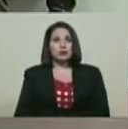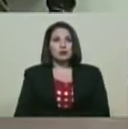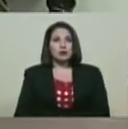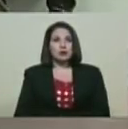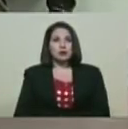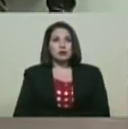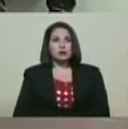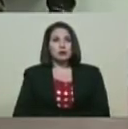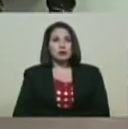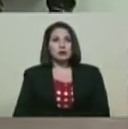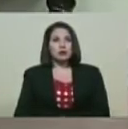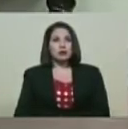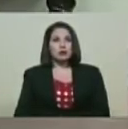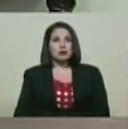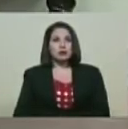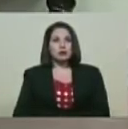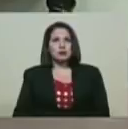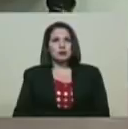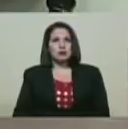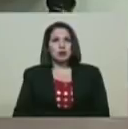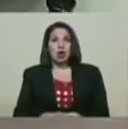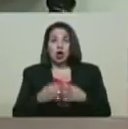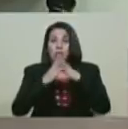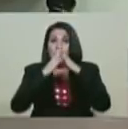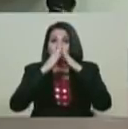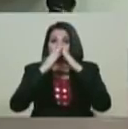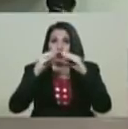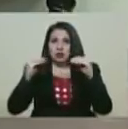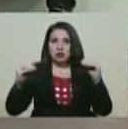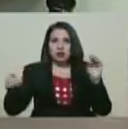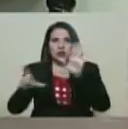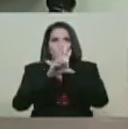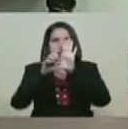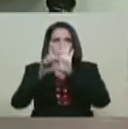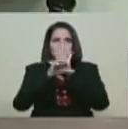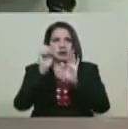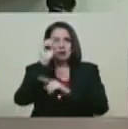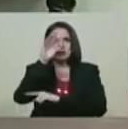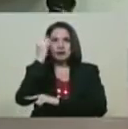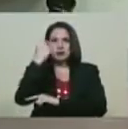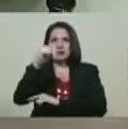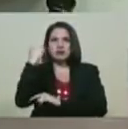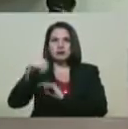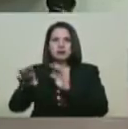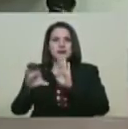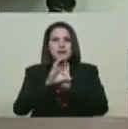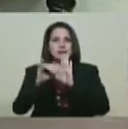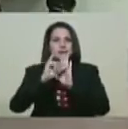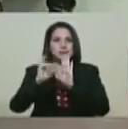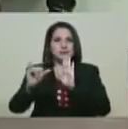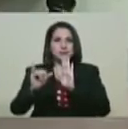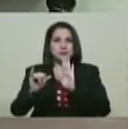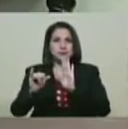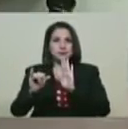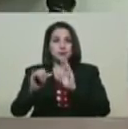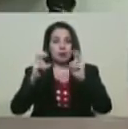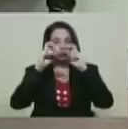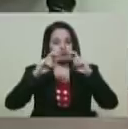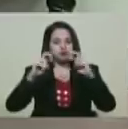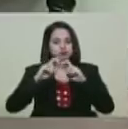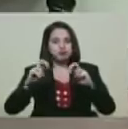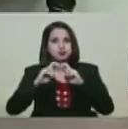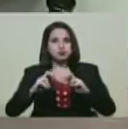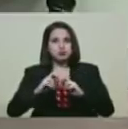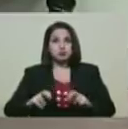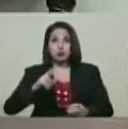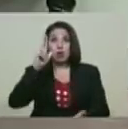Ahora, toda esta ley que estoy remitiendo a la Asamblea Nacional Constituyente para su revisión y